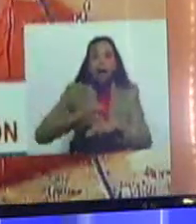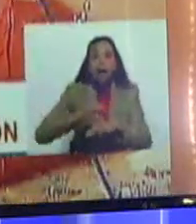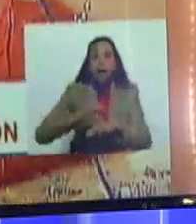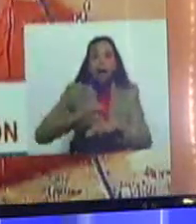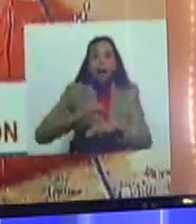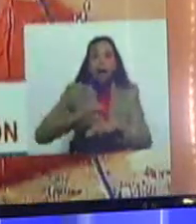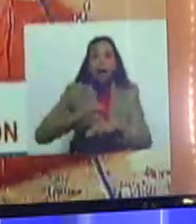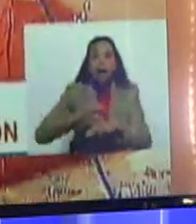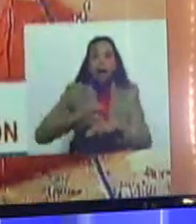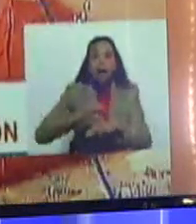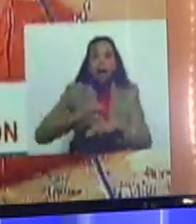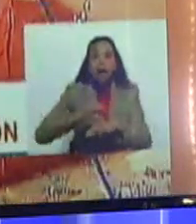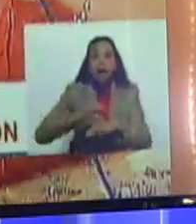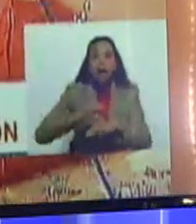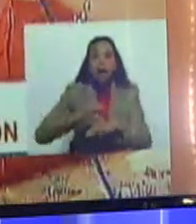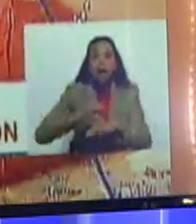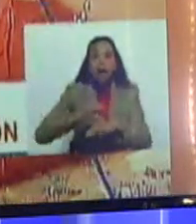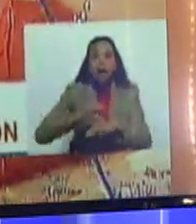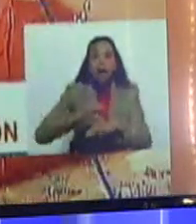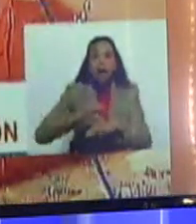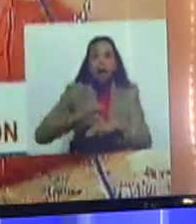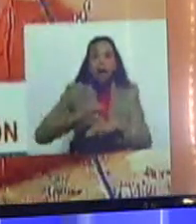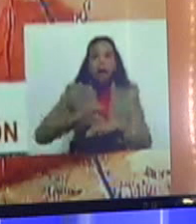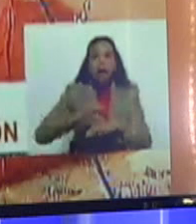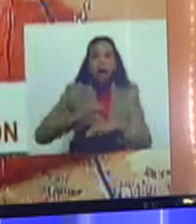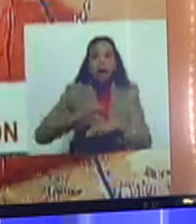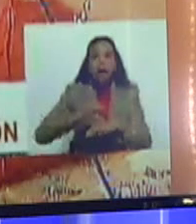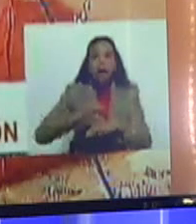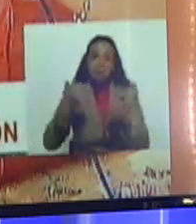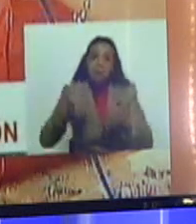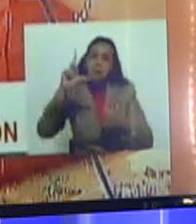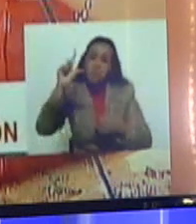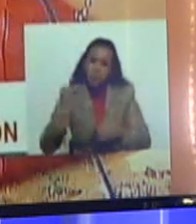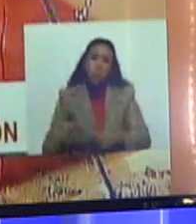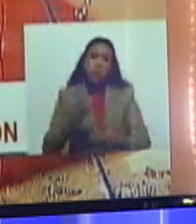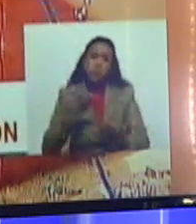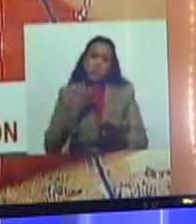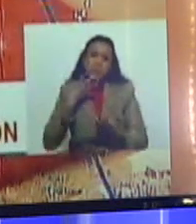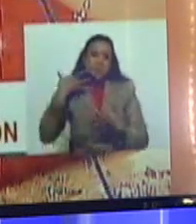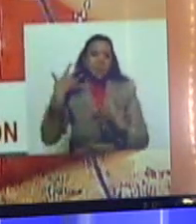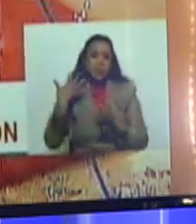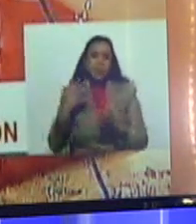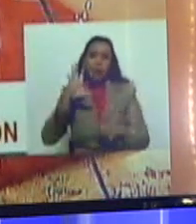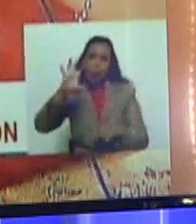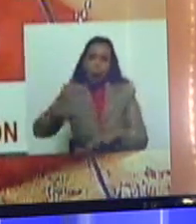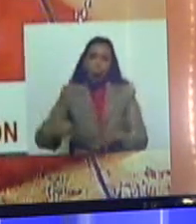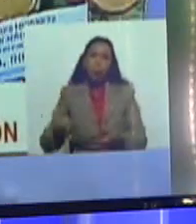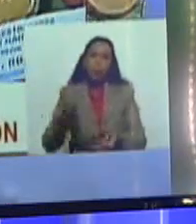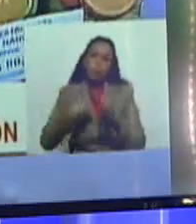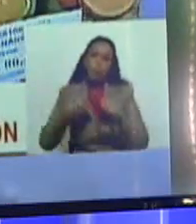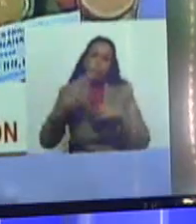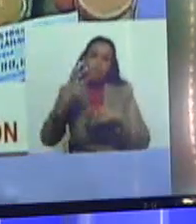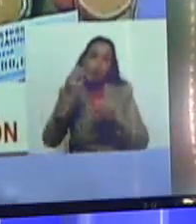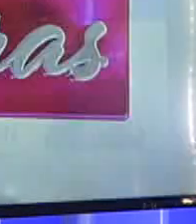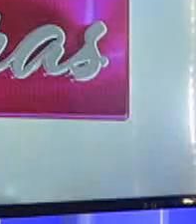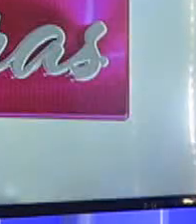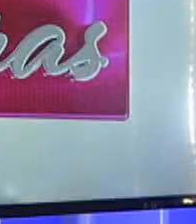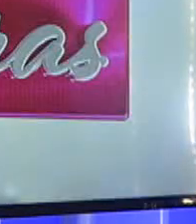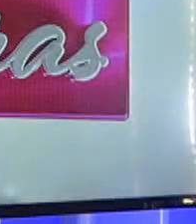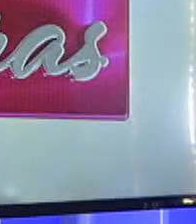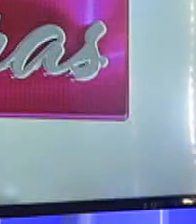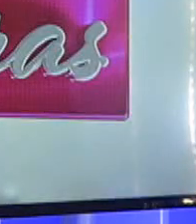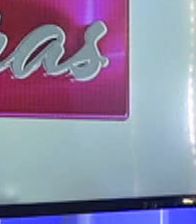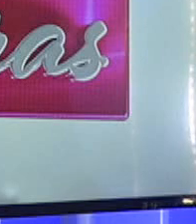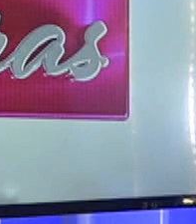Pero qué satisfacción tengo el día de hoy que a través del lenguaje corporal y con pruebas también puedo demostrar lo que el régimen está haciendo en Venezuela y que